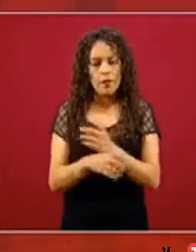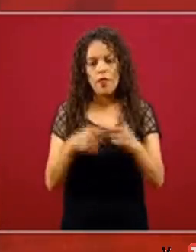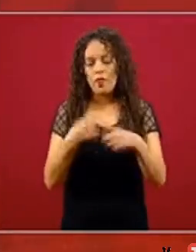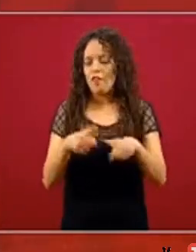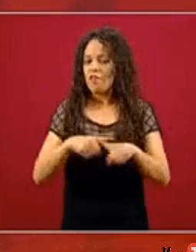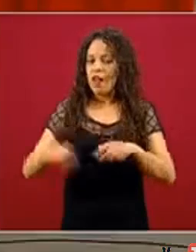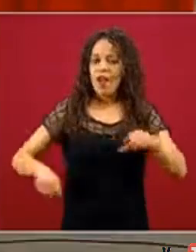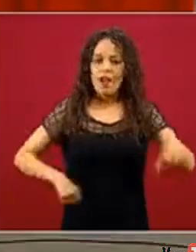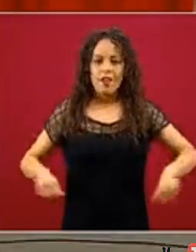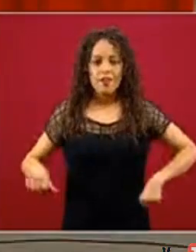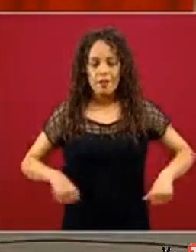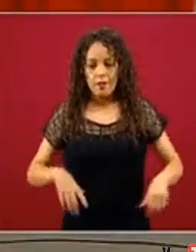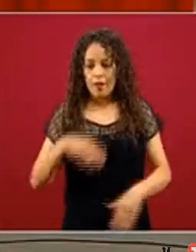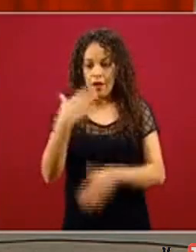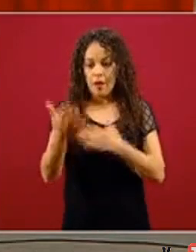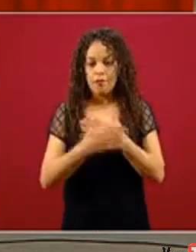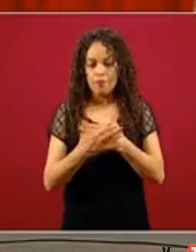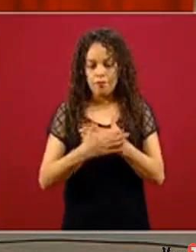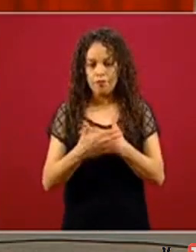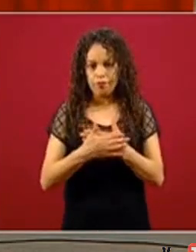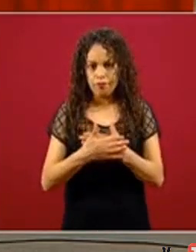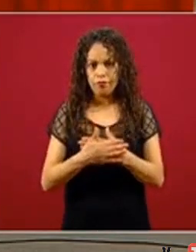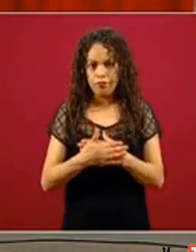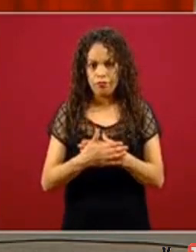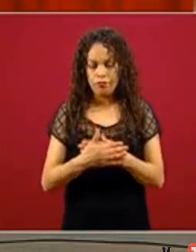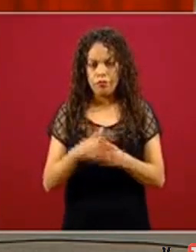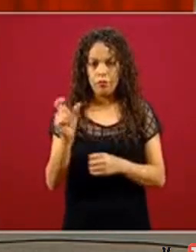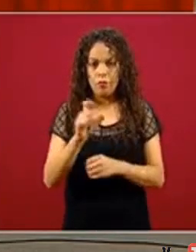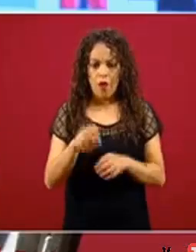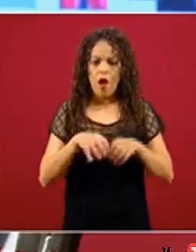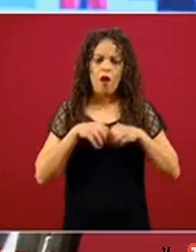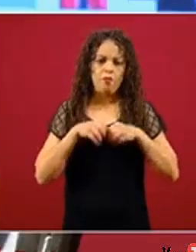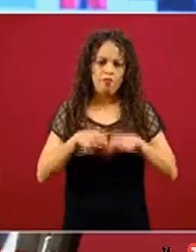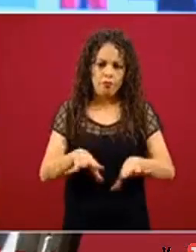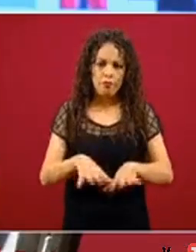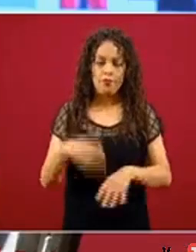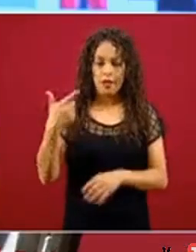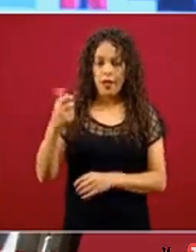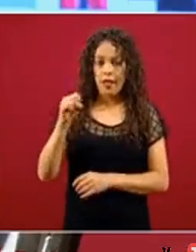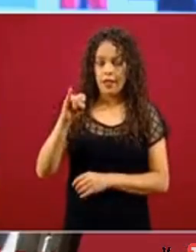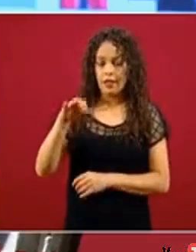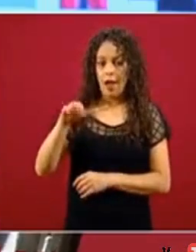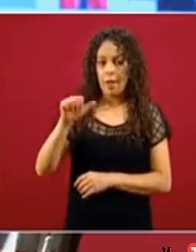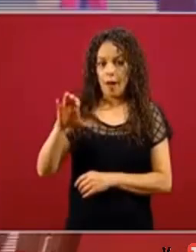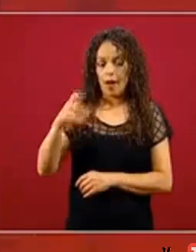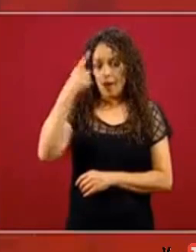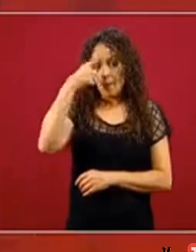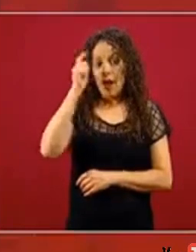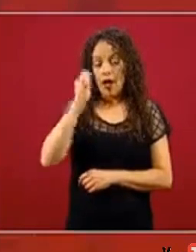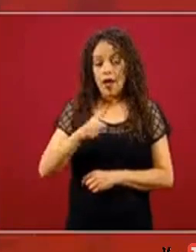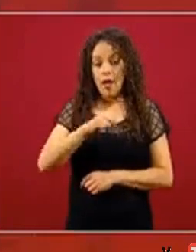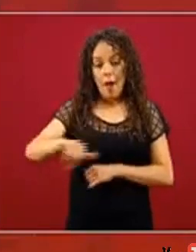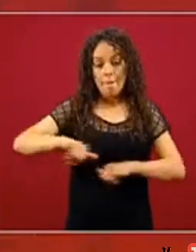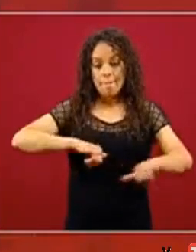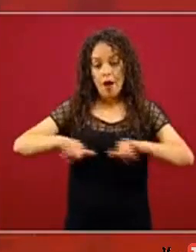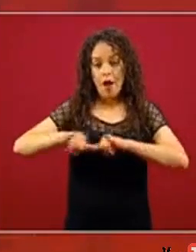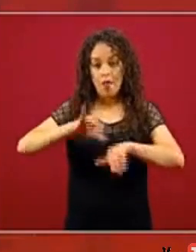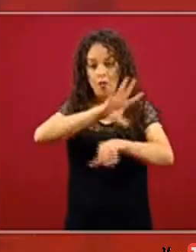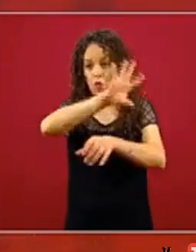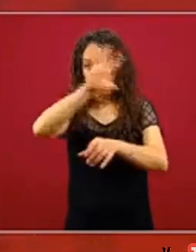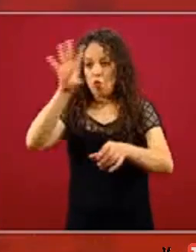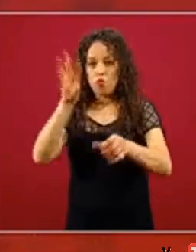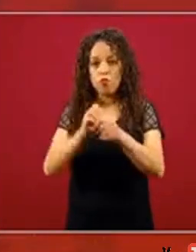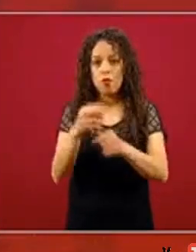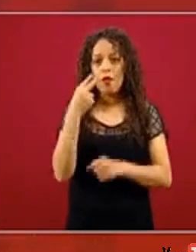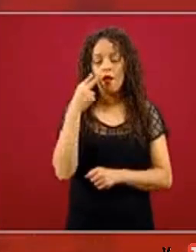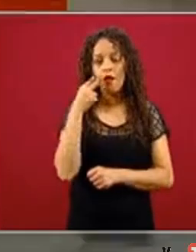Está próximo a salir una publicación de GISAMAC donde se presenta el mapa completo de estas políticas